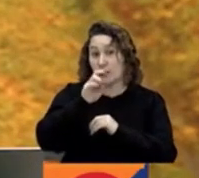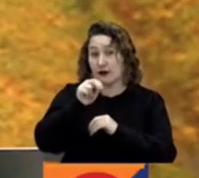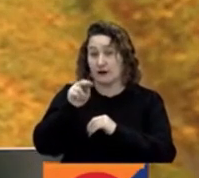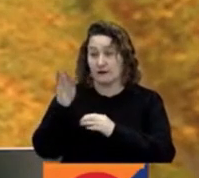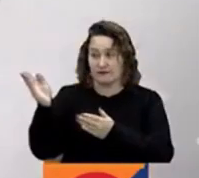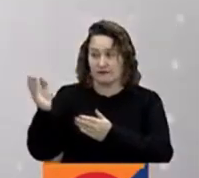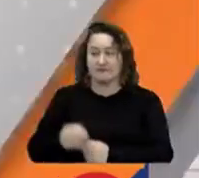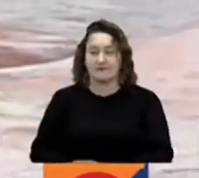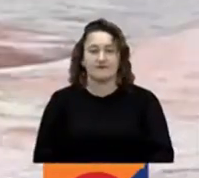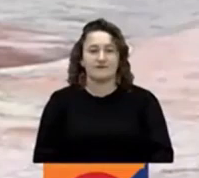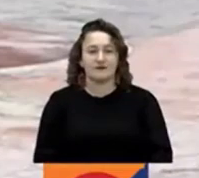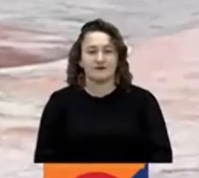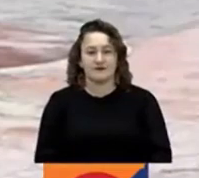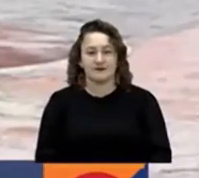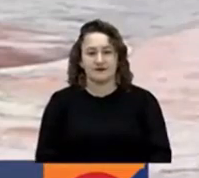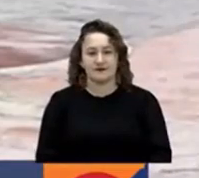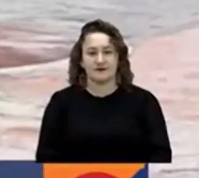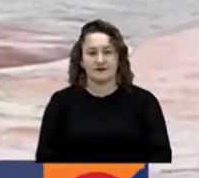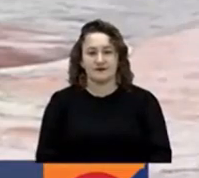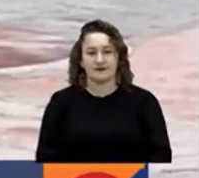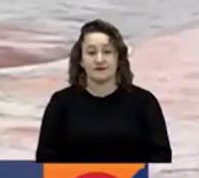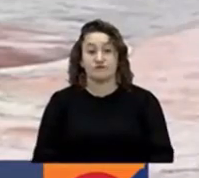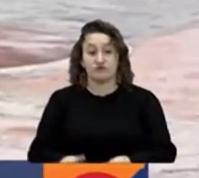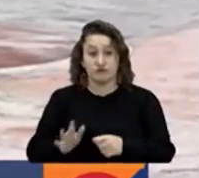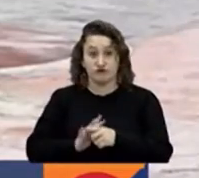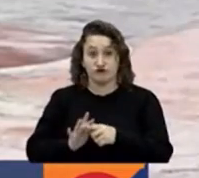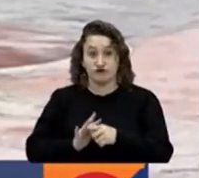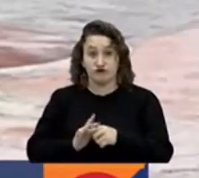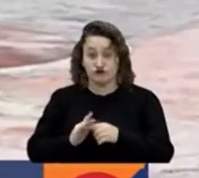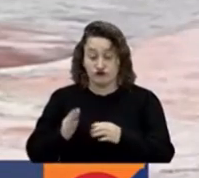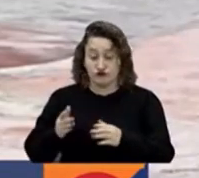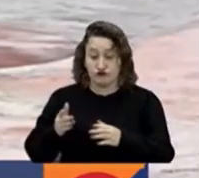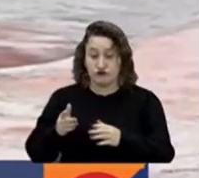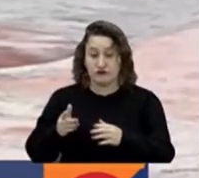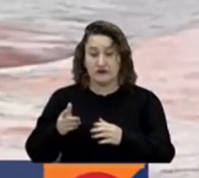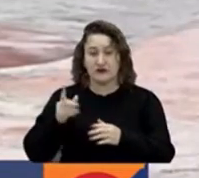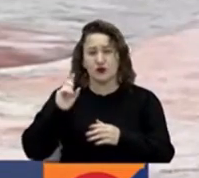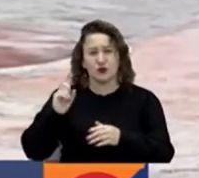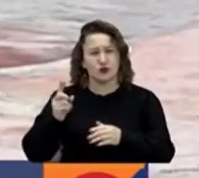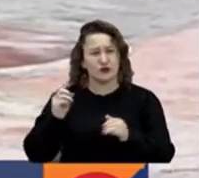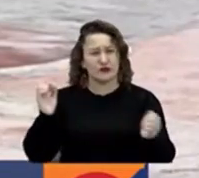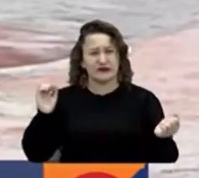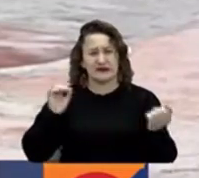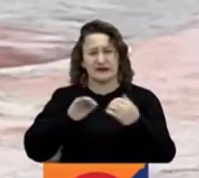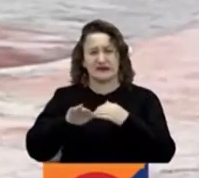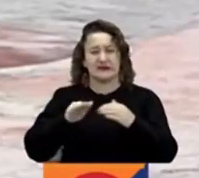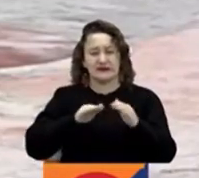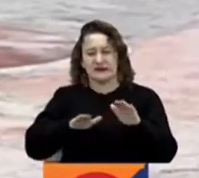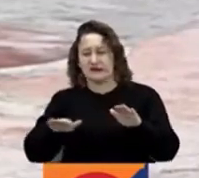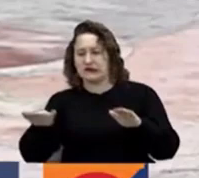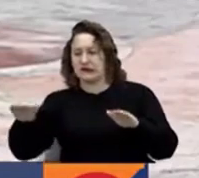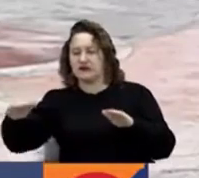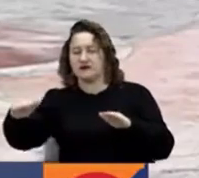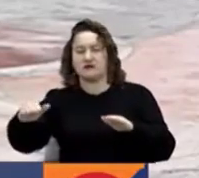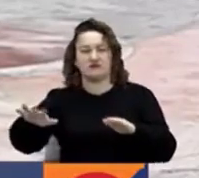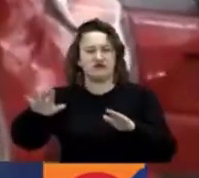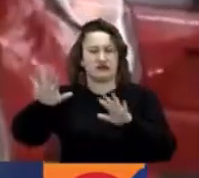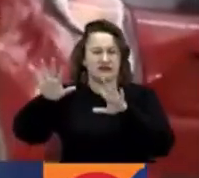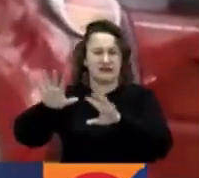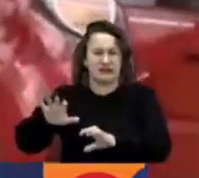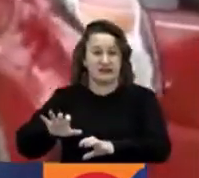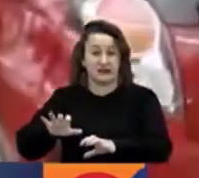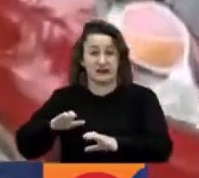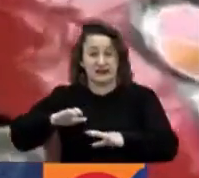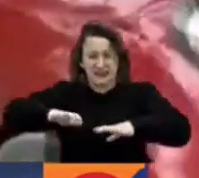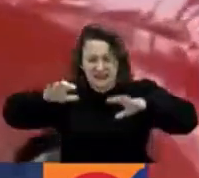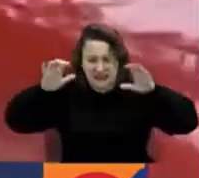Nacional. La medida se implementó por el evidente deterioro de este corredor terciario y por las constantes lluvias que no